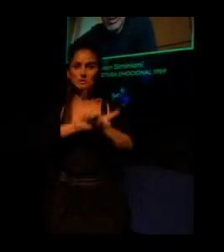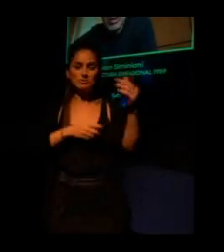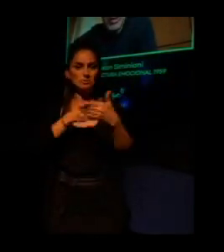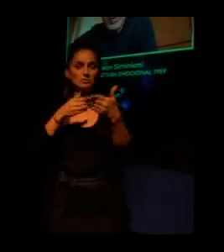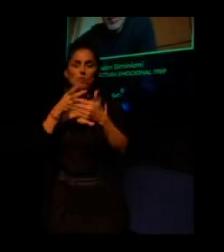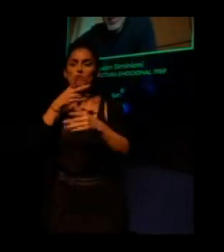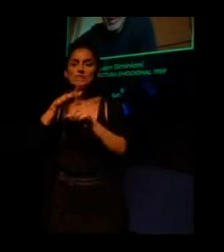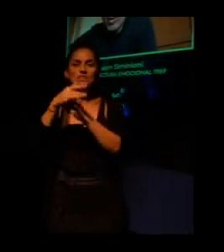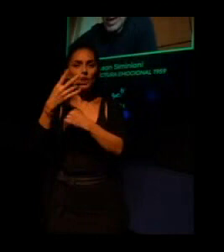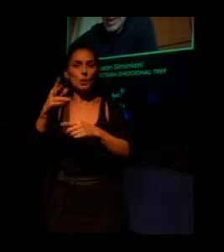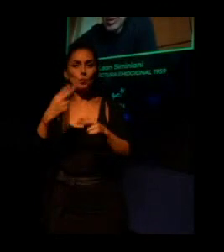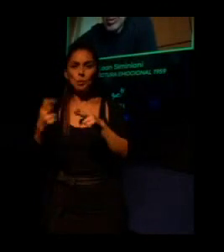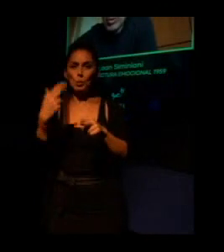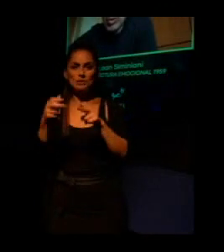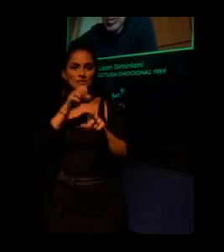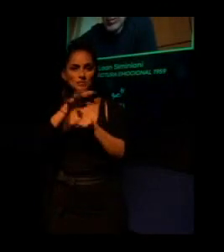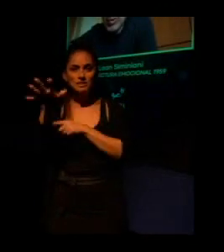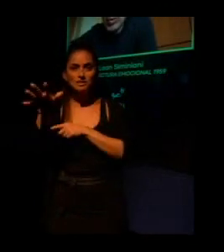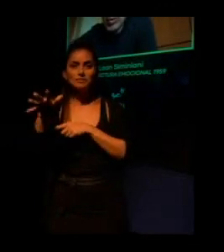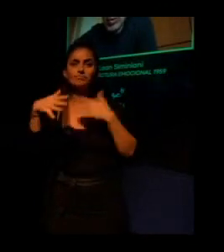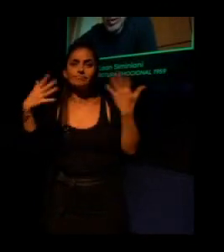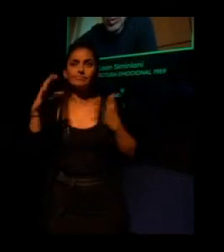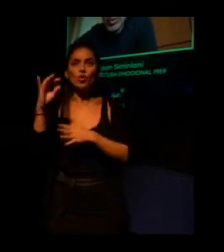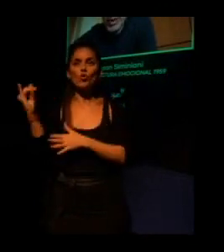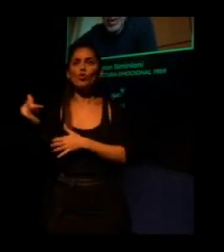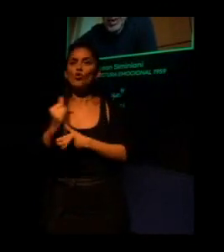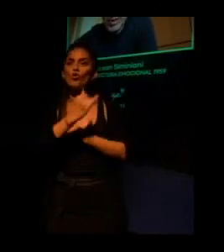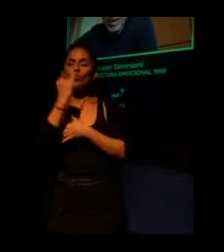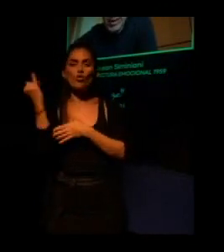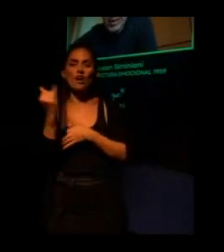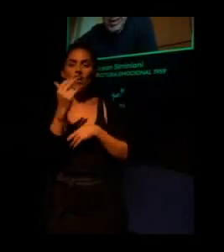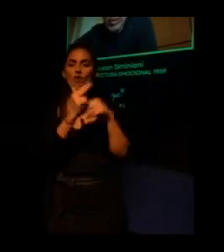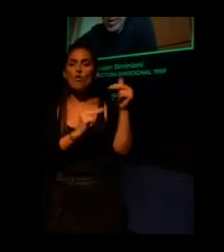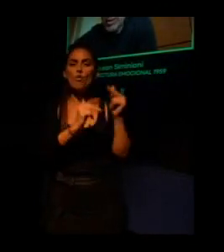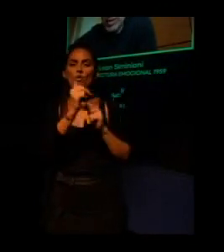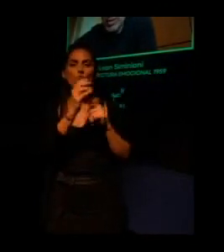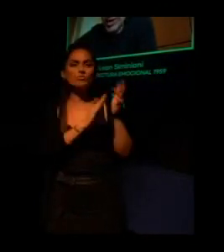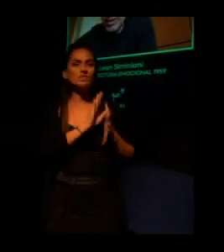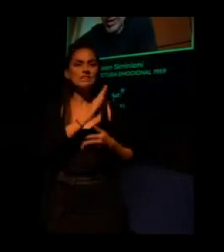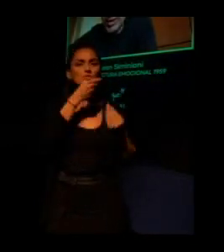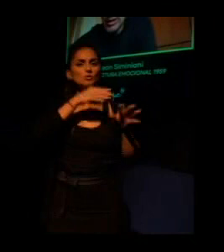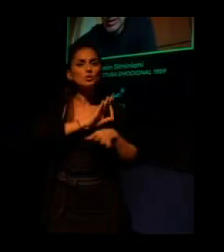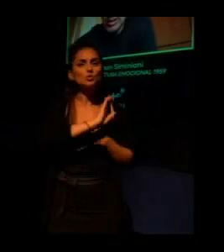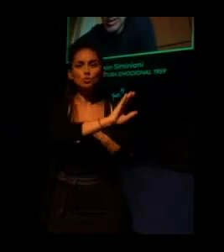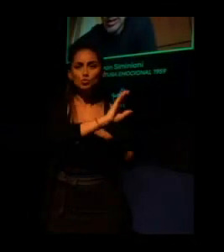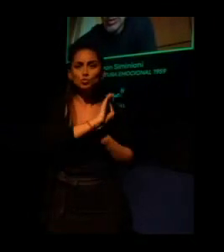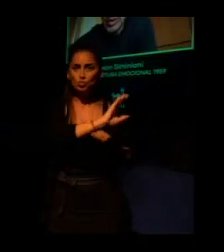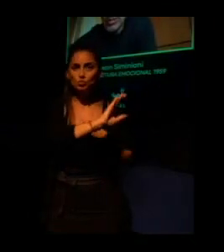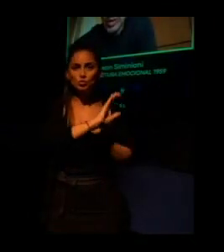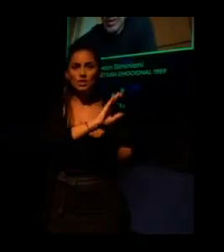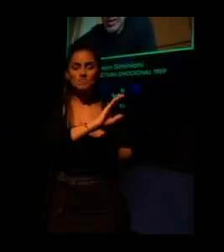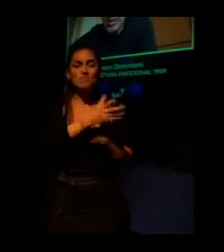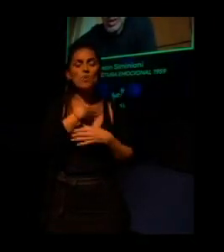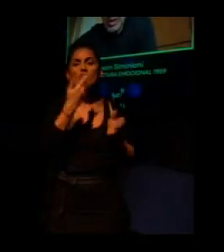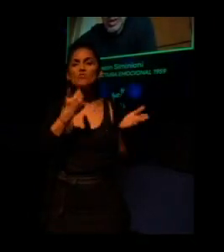políticas. Ojalá que todos los fondos de su obra que están custodiados en la Biblioteca Nacional algún día